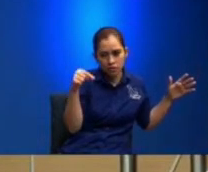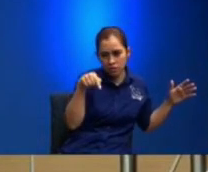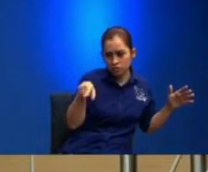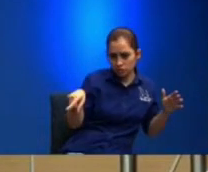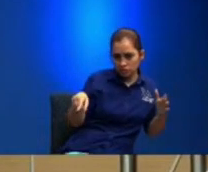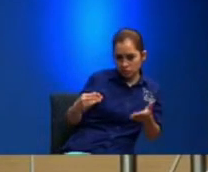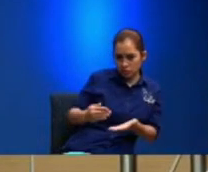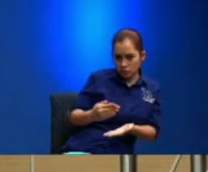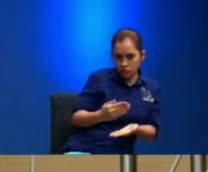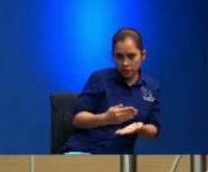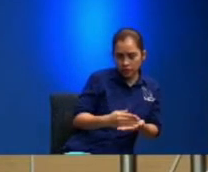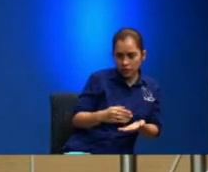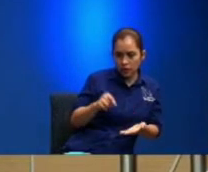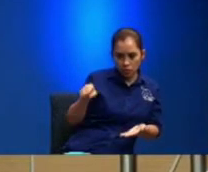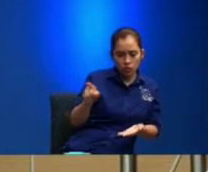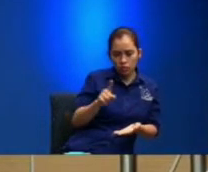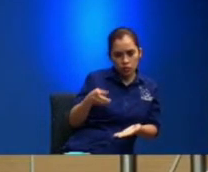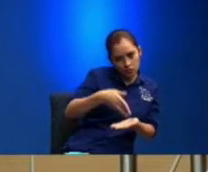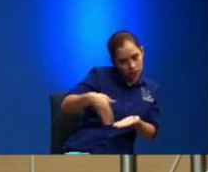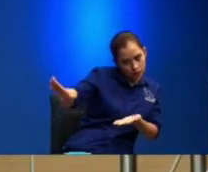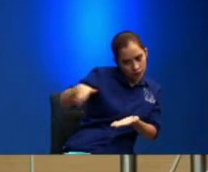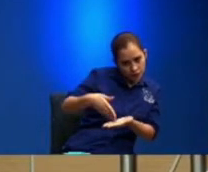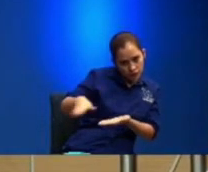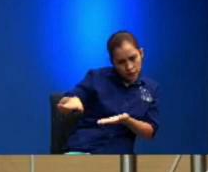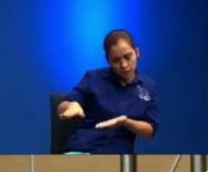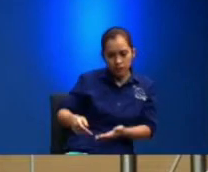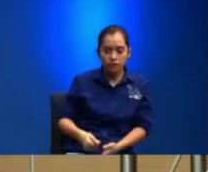entonces hace muchos cristianos